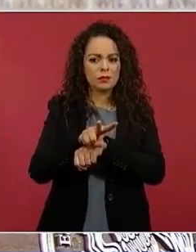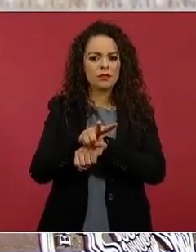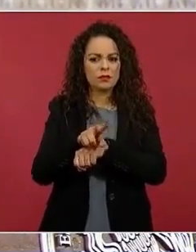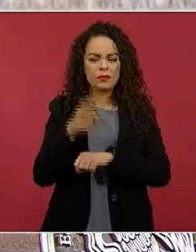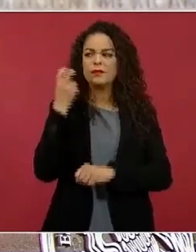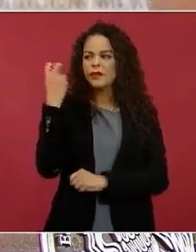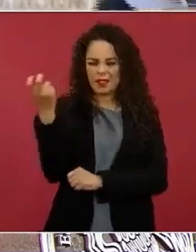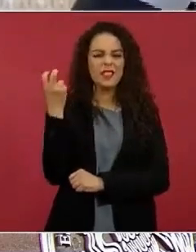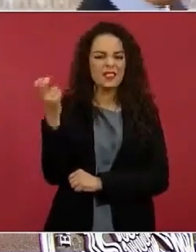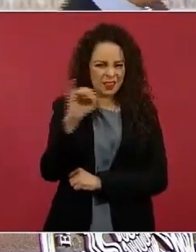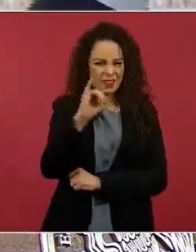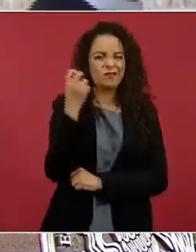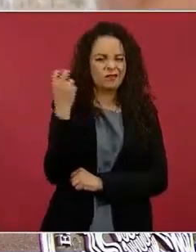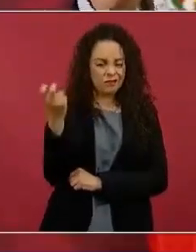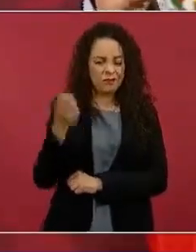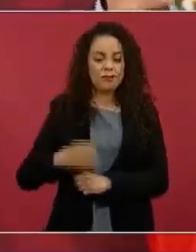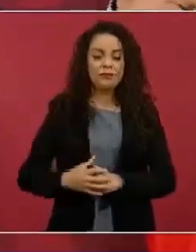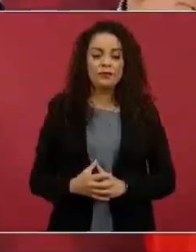Que